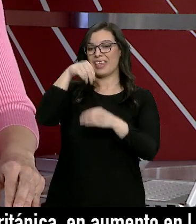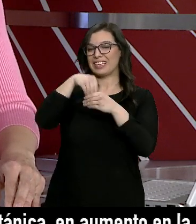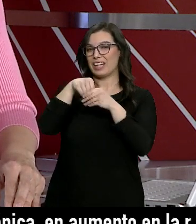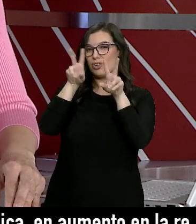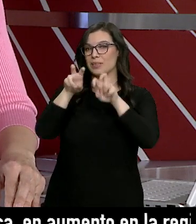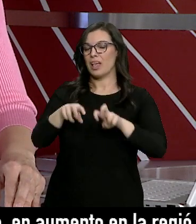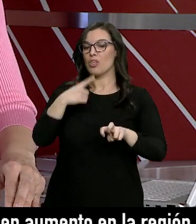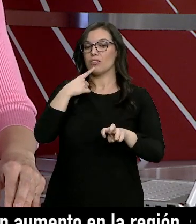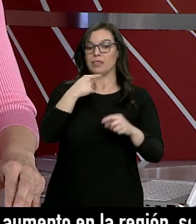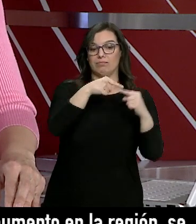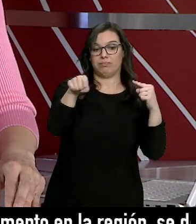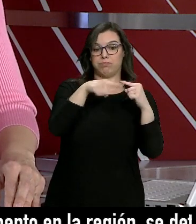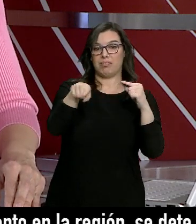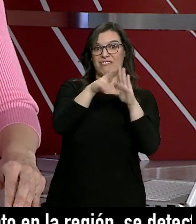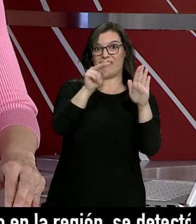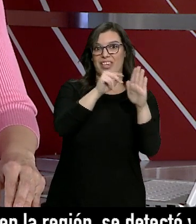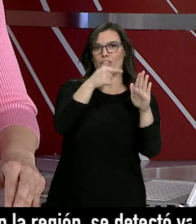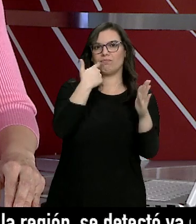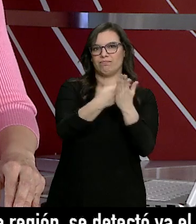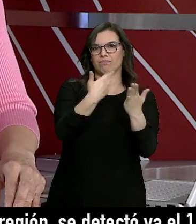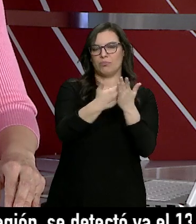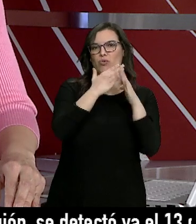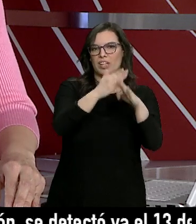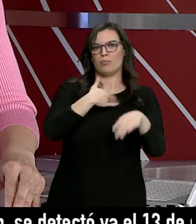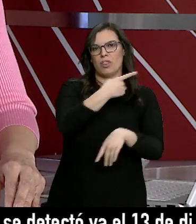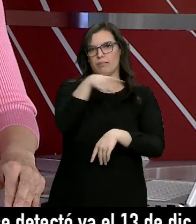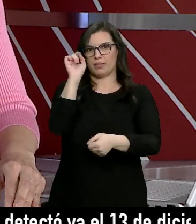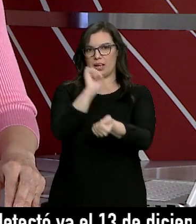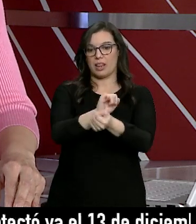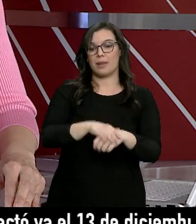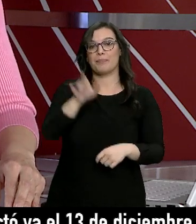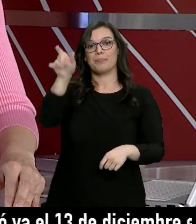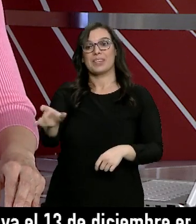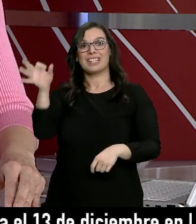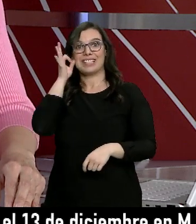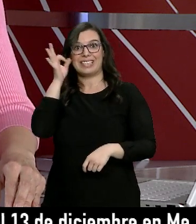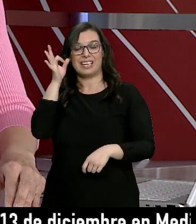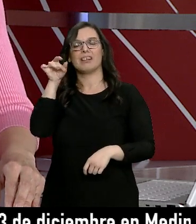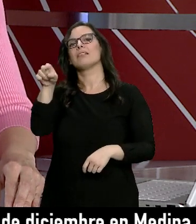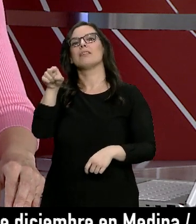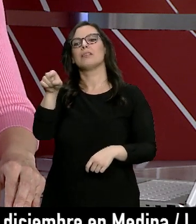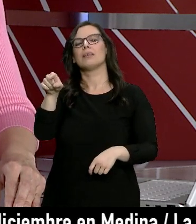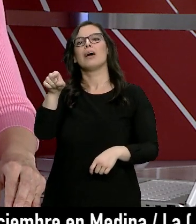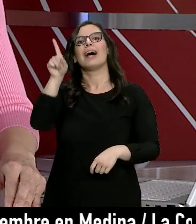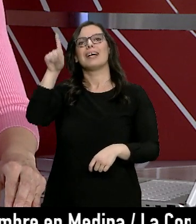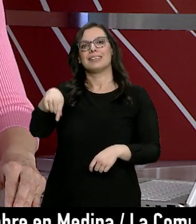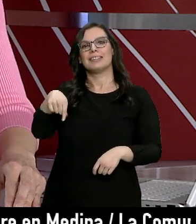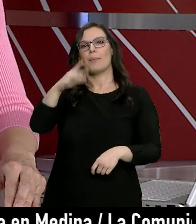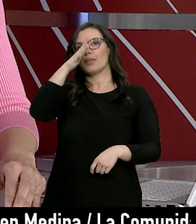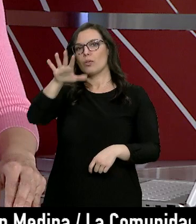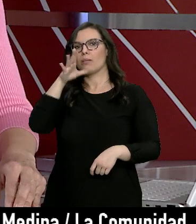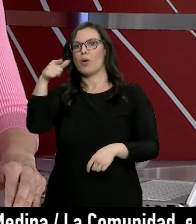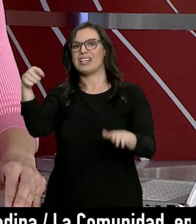la prueba que podrían enviarle a prisión. La supuesta víctima, también acusada de chantaje al expárroco, continúa en paradero